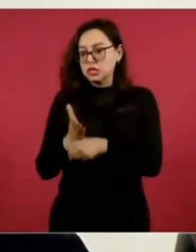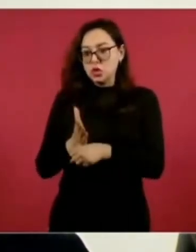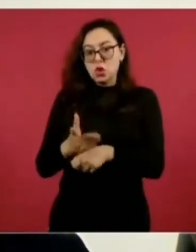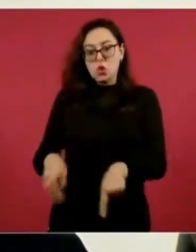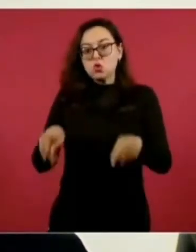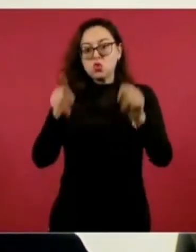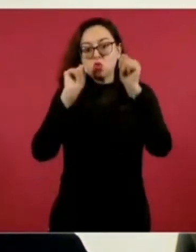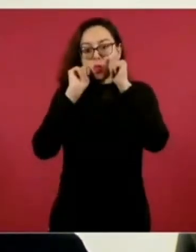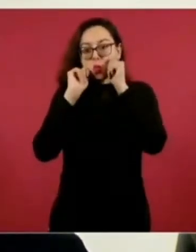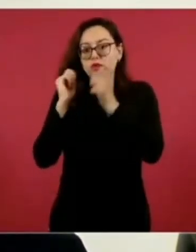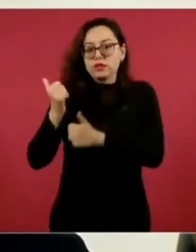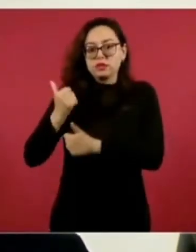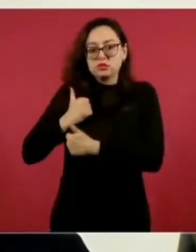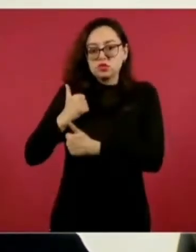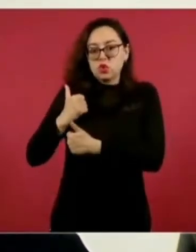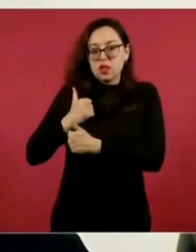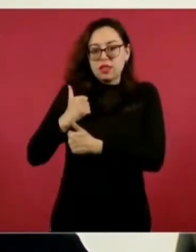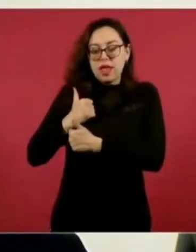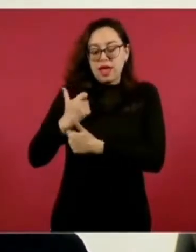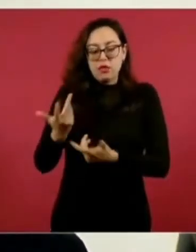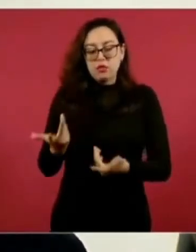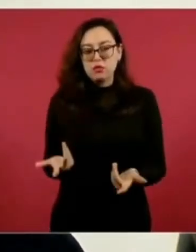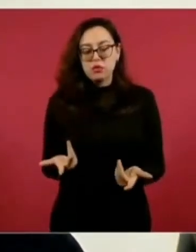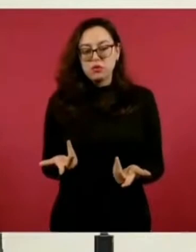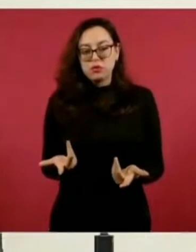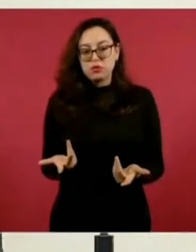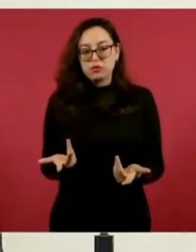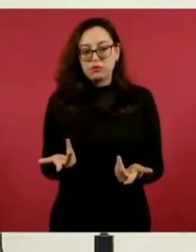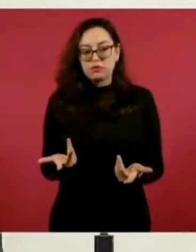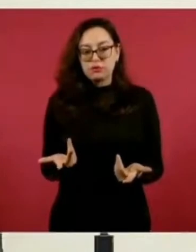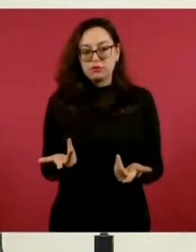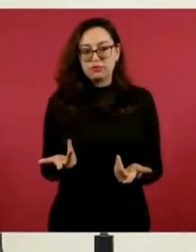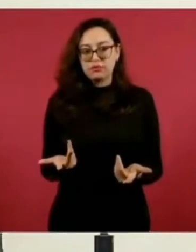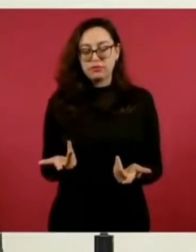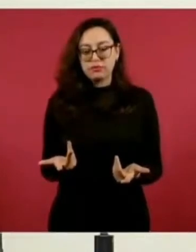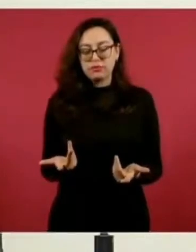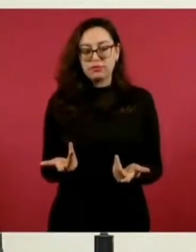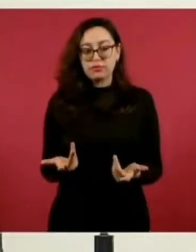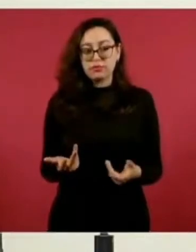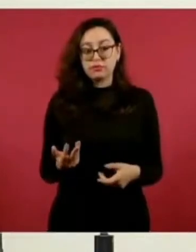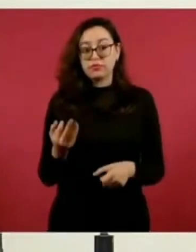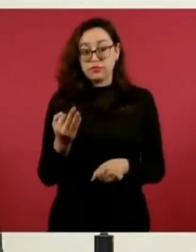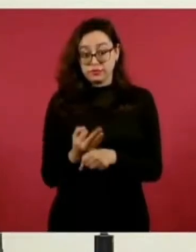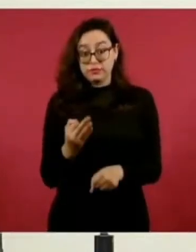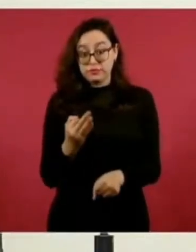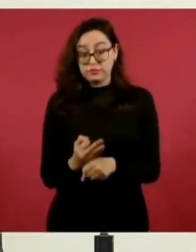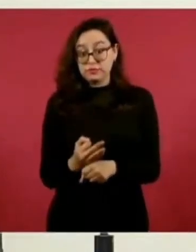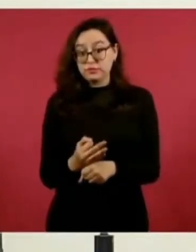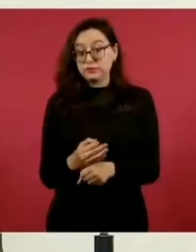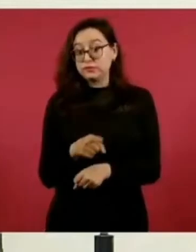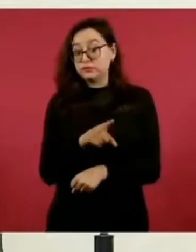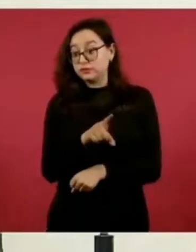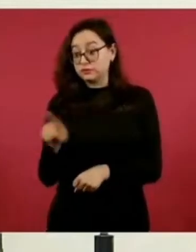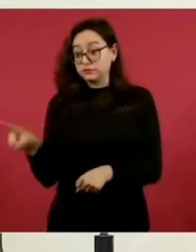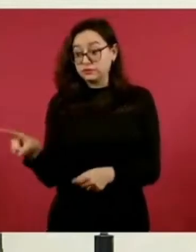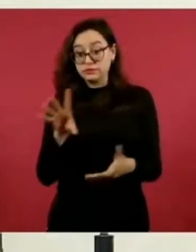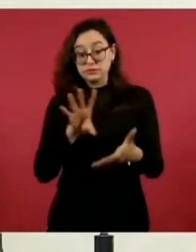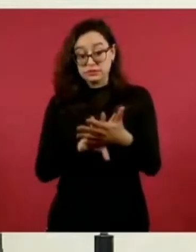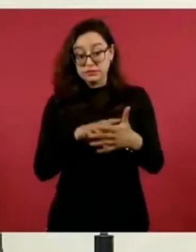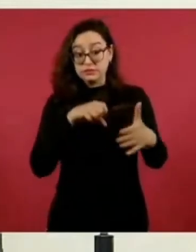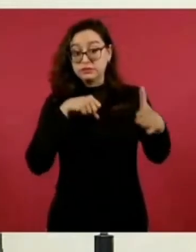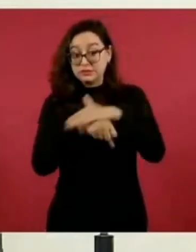los que están, los 17, no se les ha probado que haya sido por la